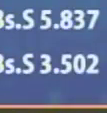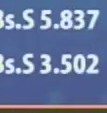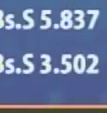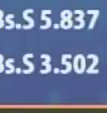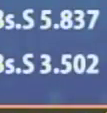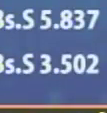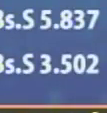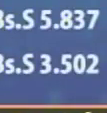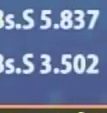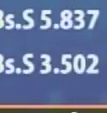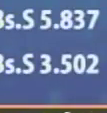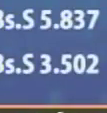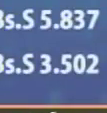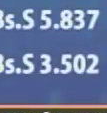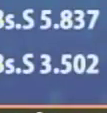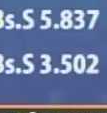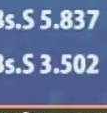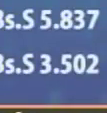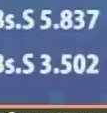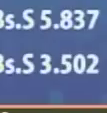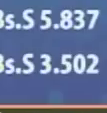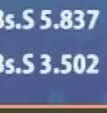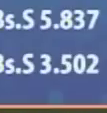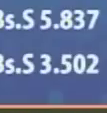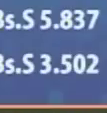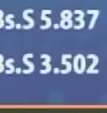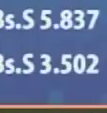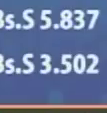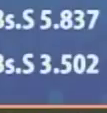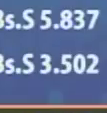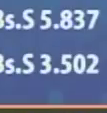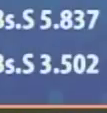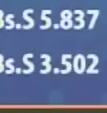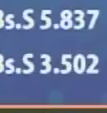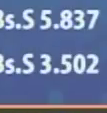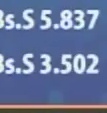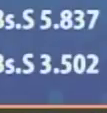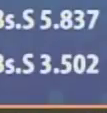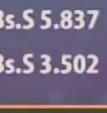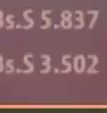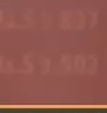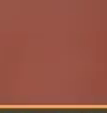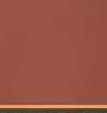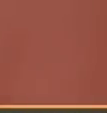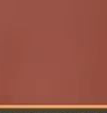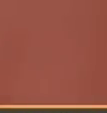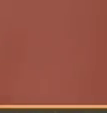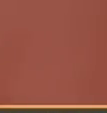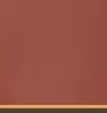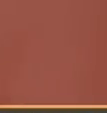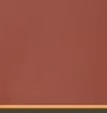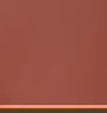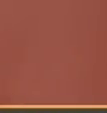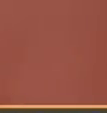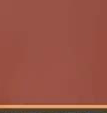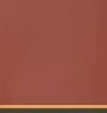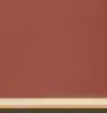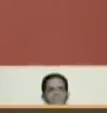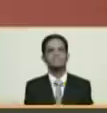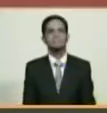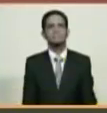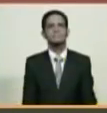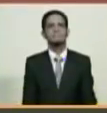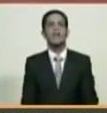su correspondiente certificado. Y traducido al precio en bolívares soberanos